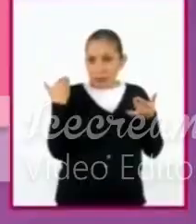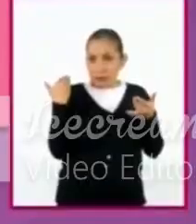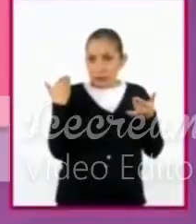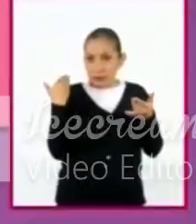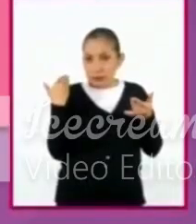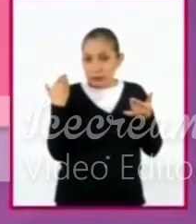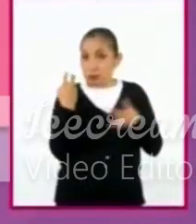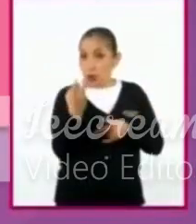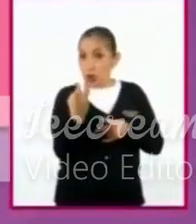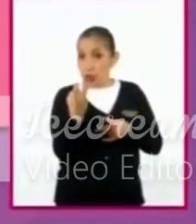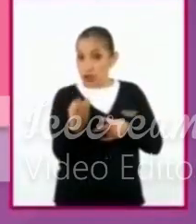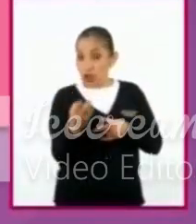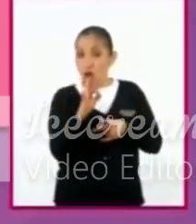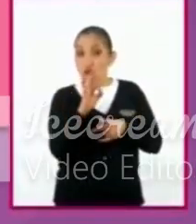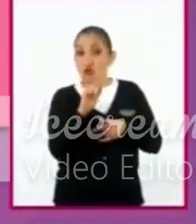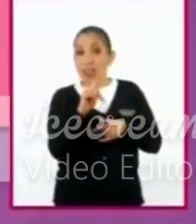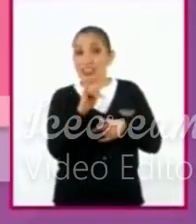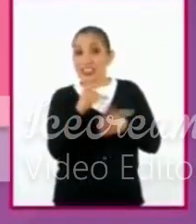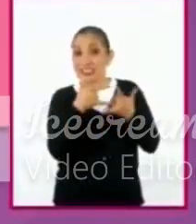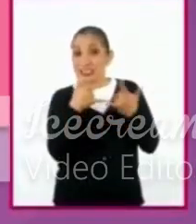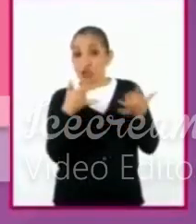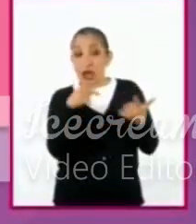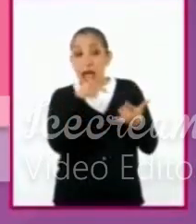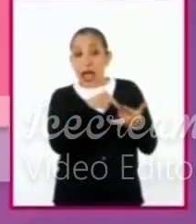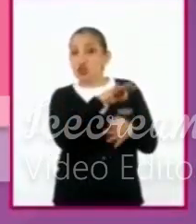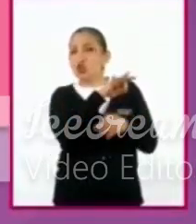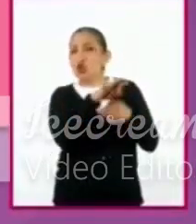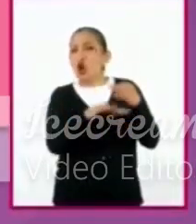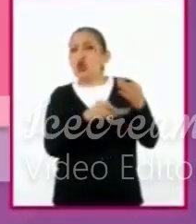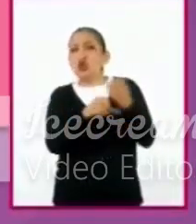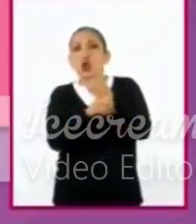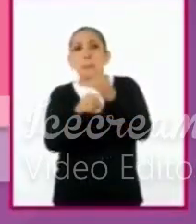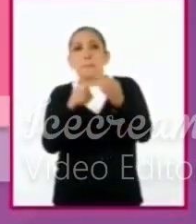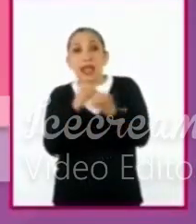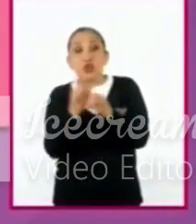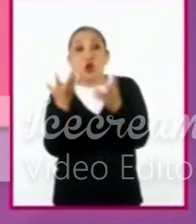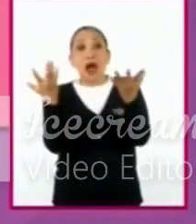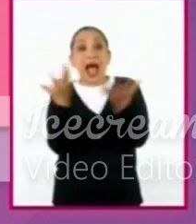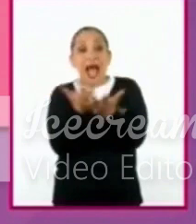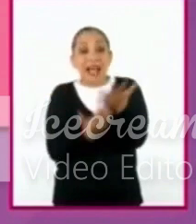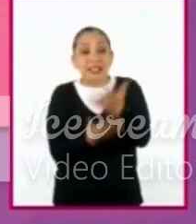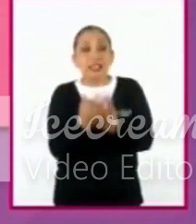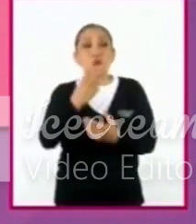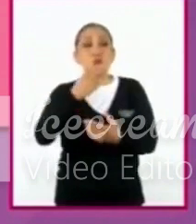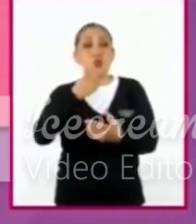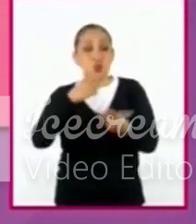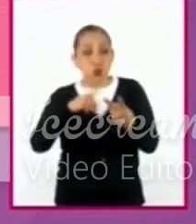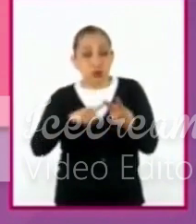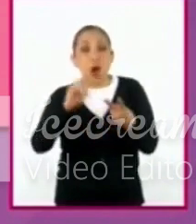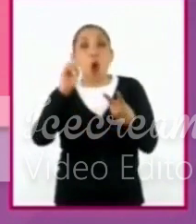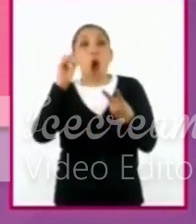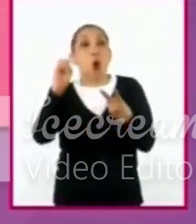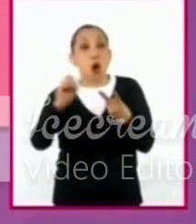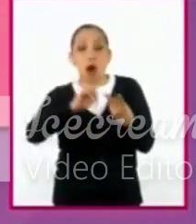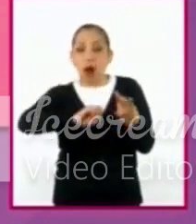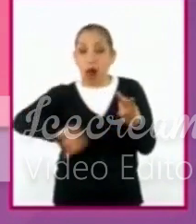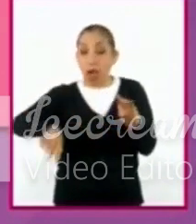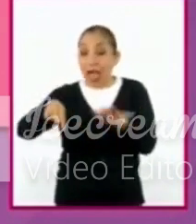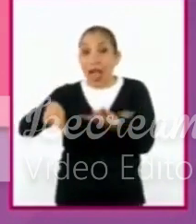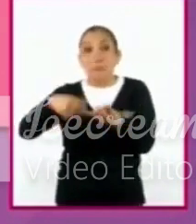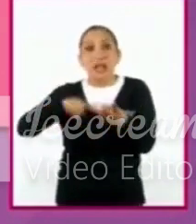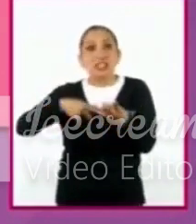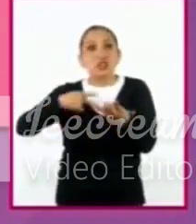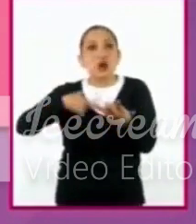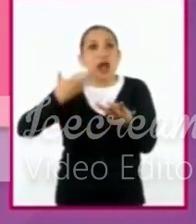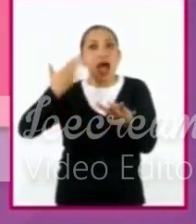las fuentes históricas son todos aquellos objetos creados, utilizados y o desechados por los seres